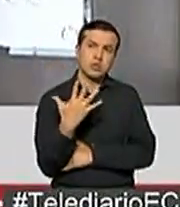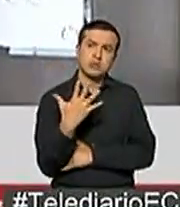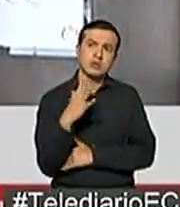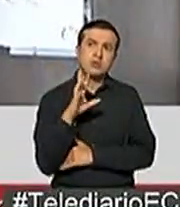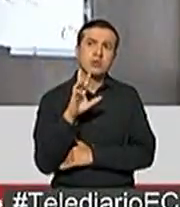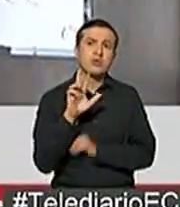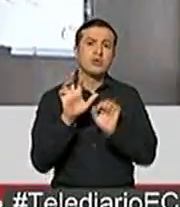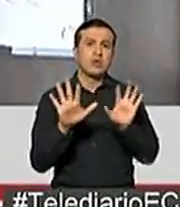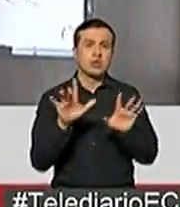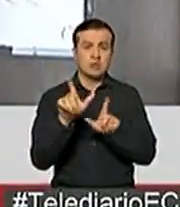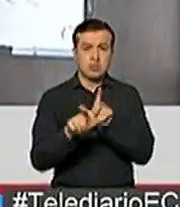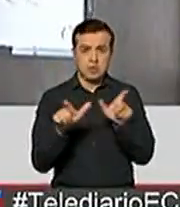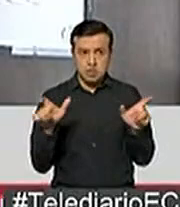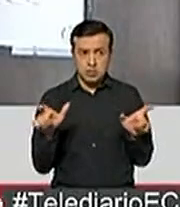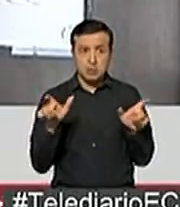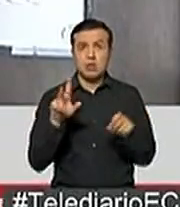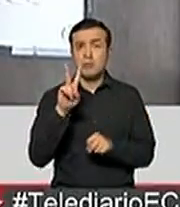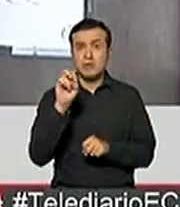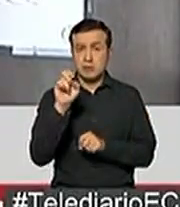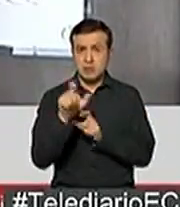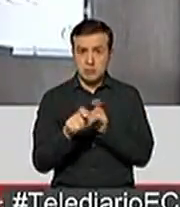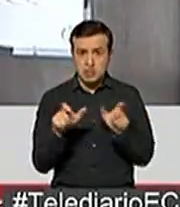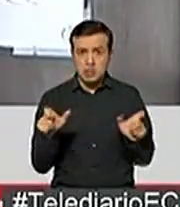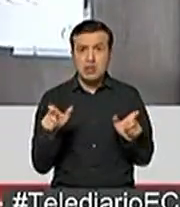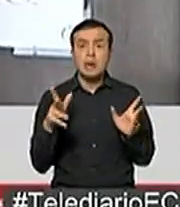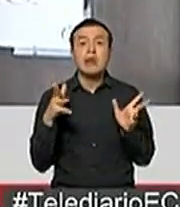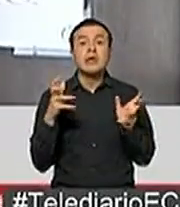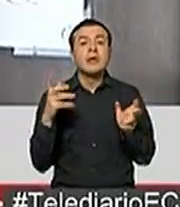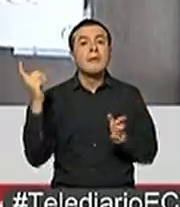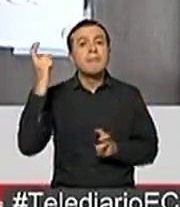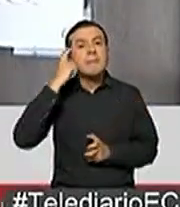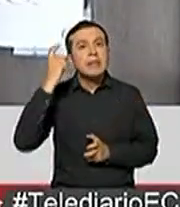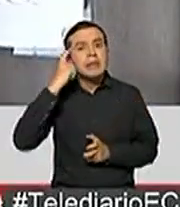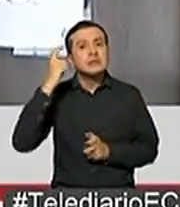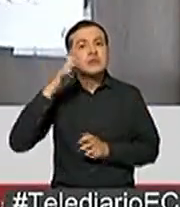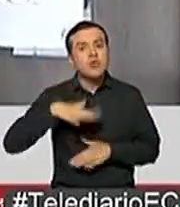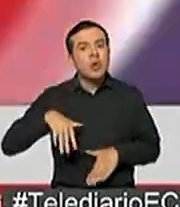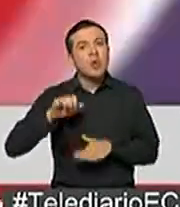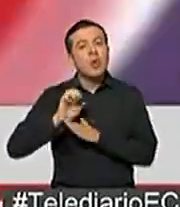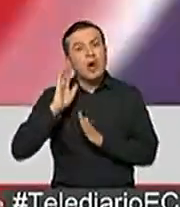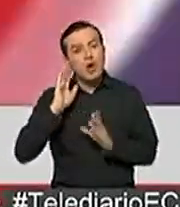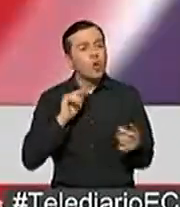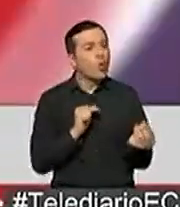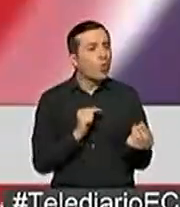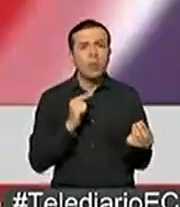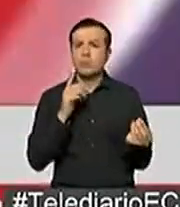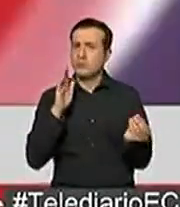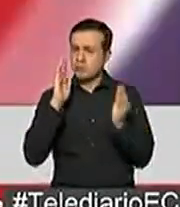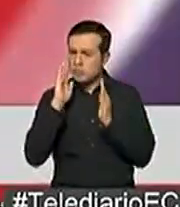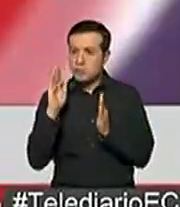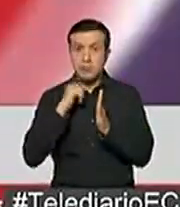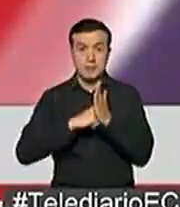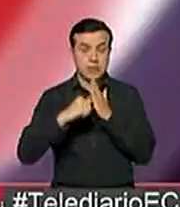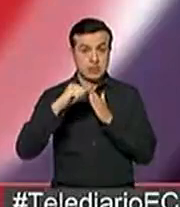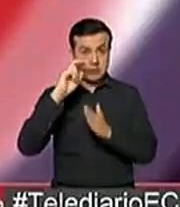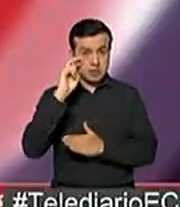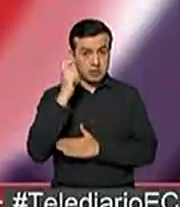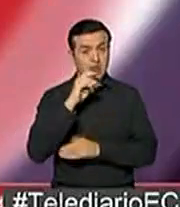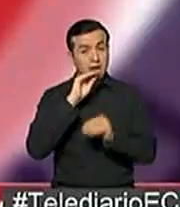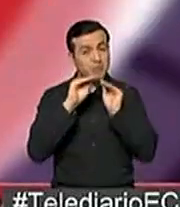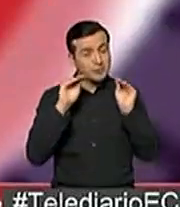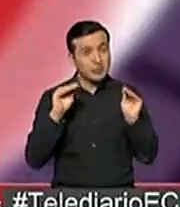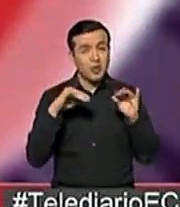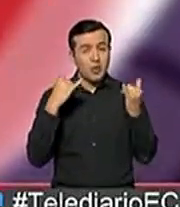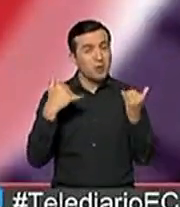personas ya 20 personas quieren ser piensen en país por dios en su cuenta de 'twitter' la ministra de turismo indicó